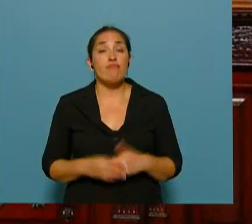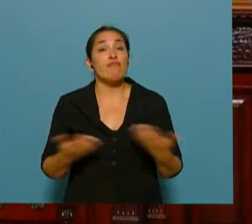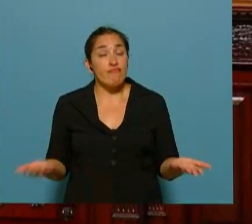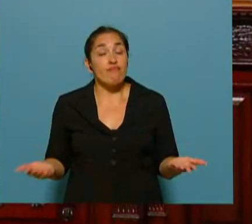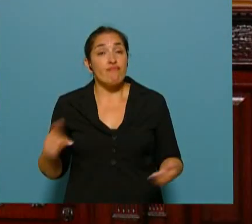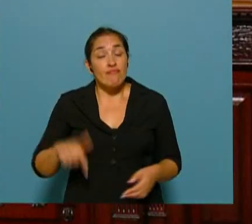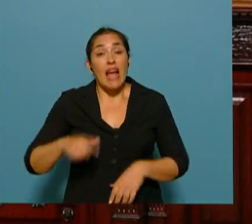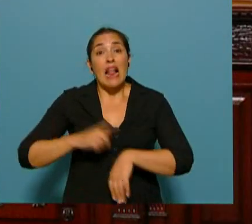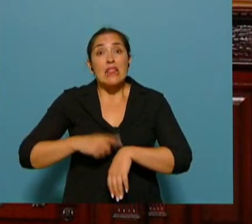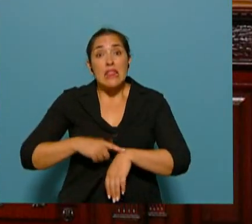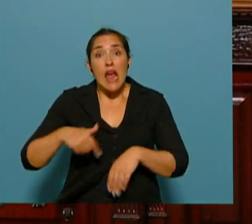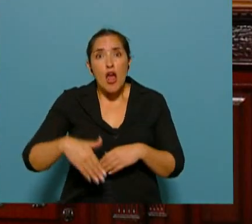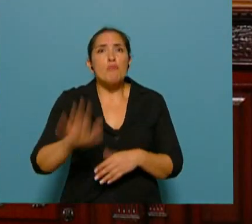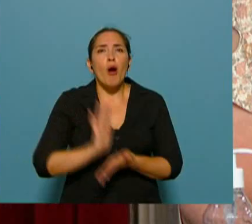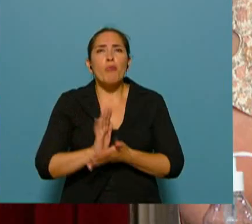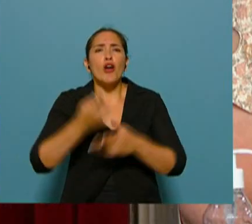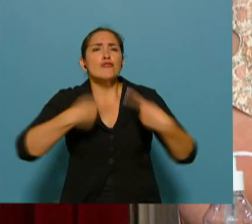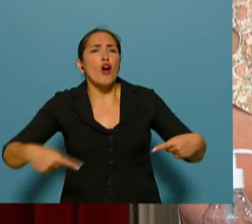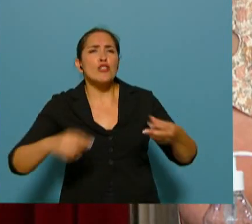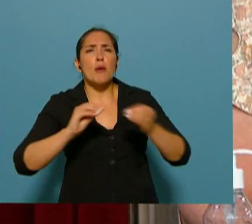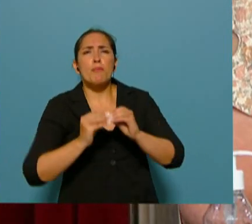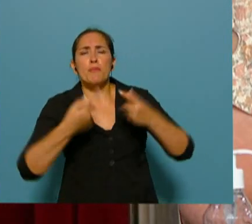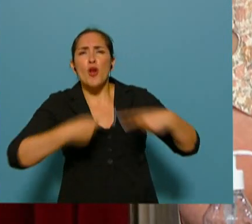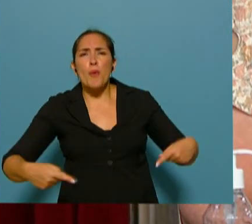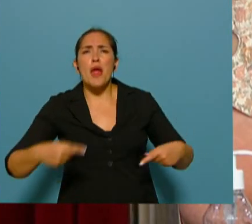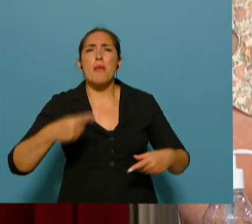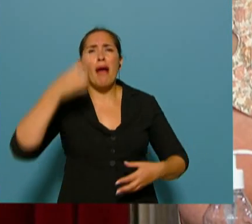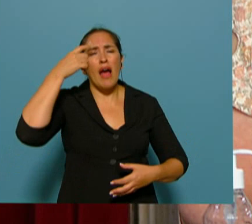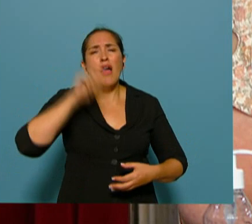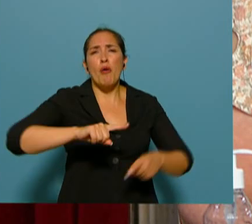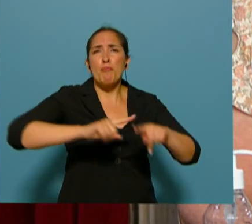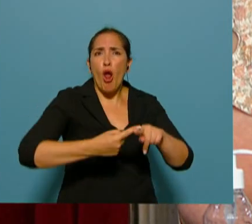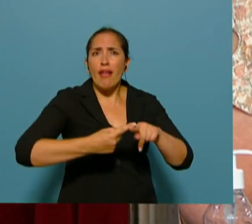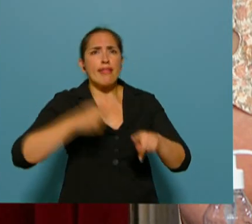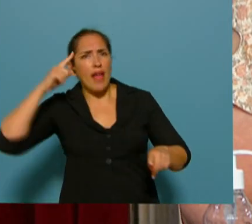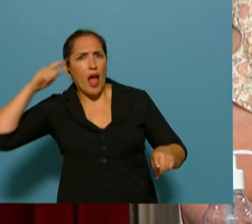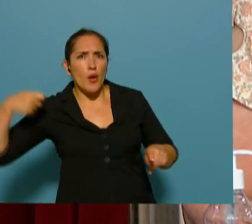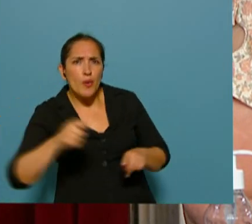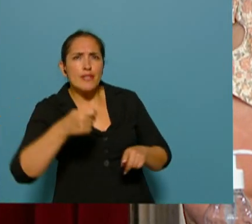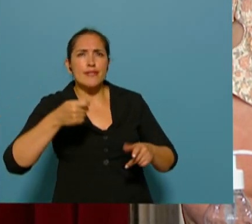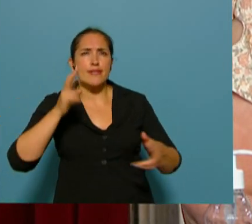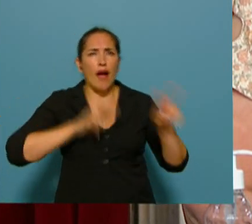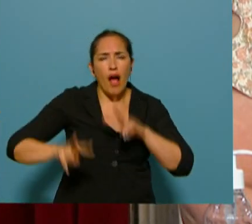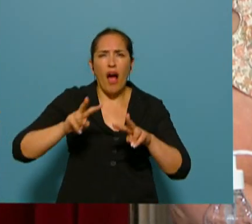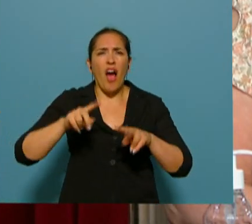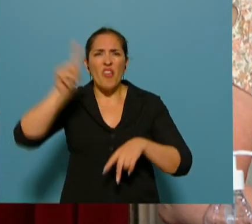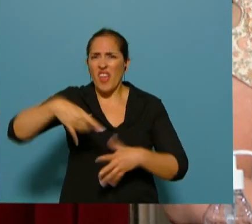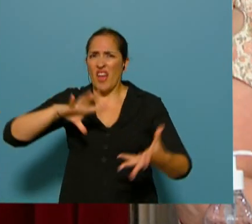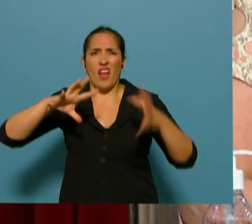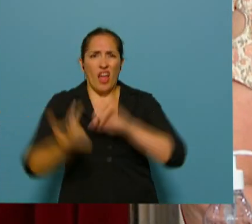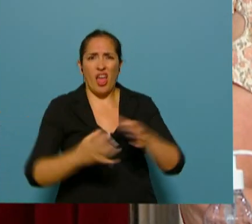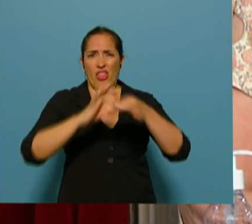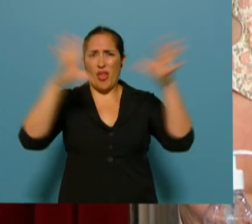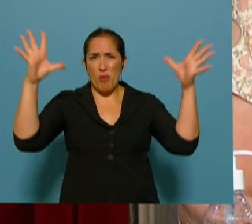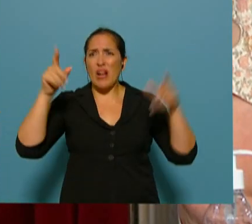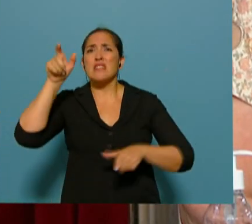Vivimos tiempos de judicialización de la política y de politización de la justicia, que terminan dañando la democracia